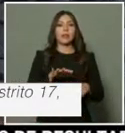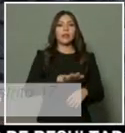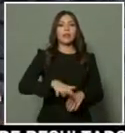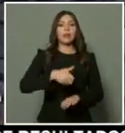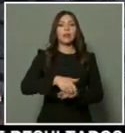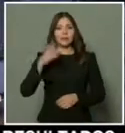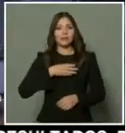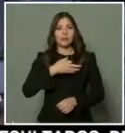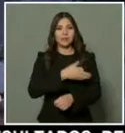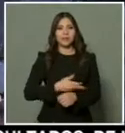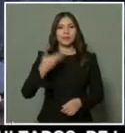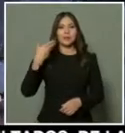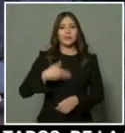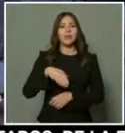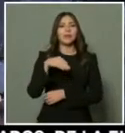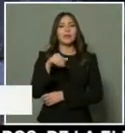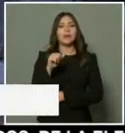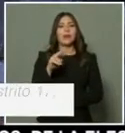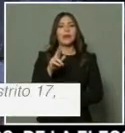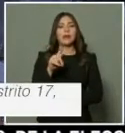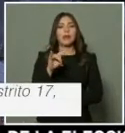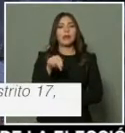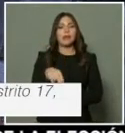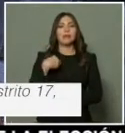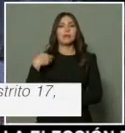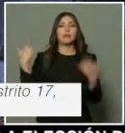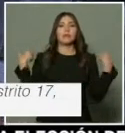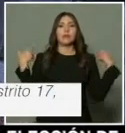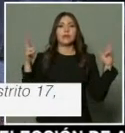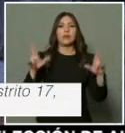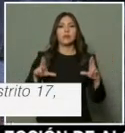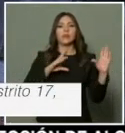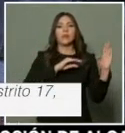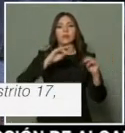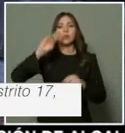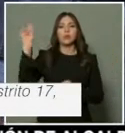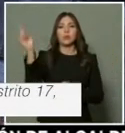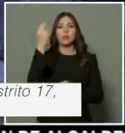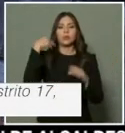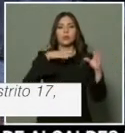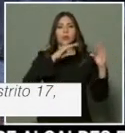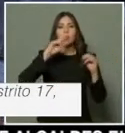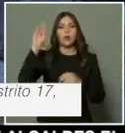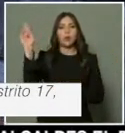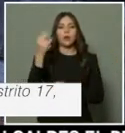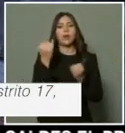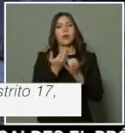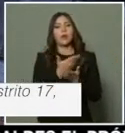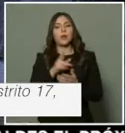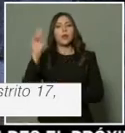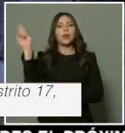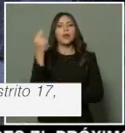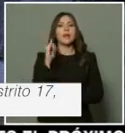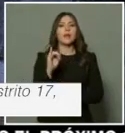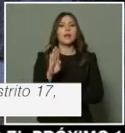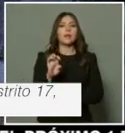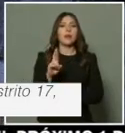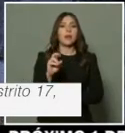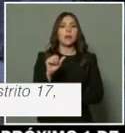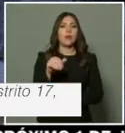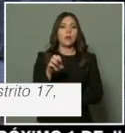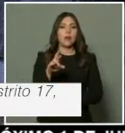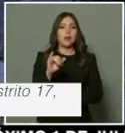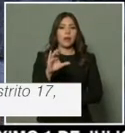mejor capacitados. Por su parte, Martín Iñiguez, del Partido Humanista, señaló que trabajará por tener una ciudad humana, una ciudad